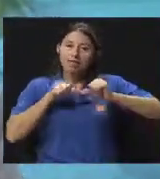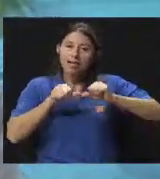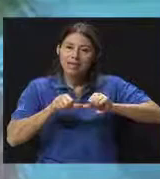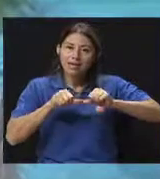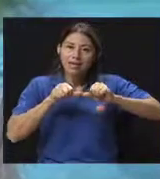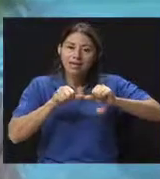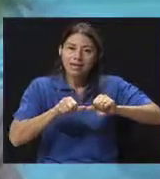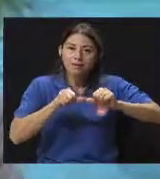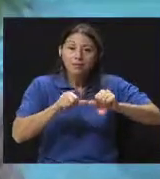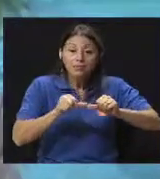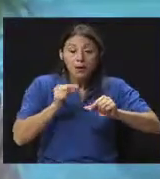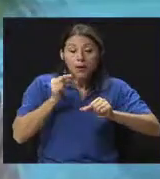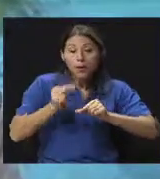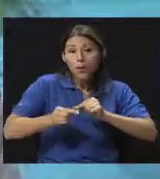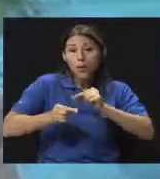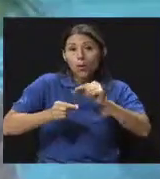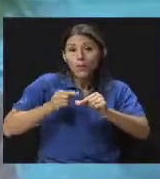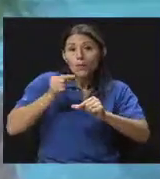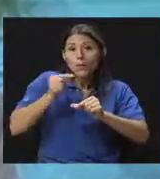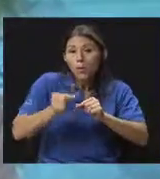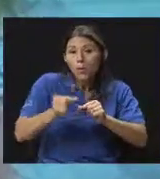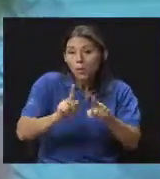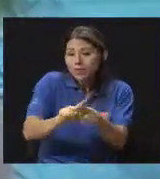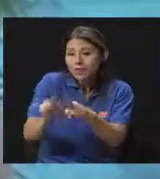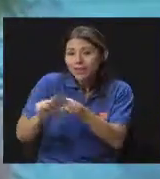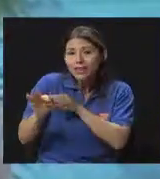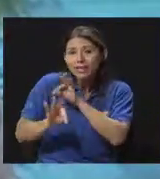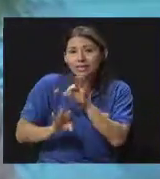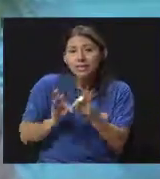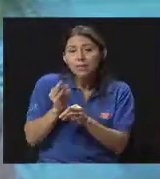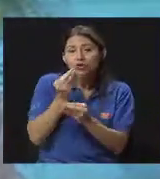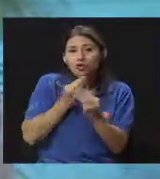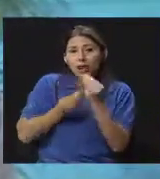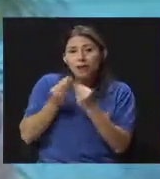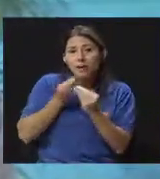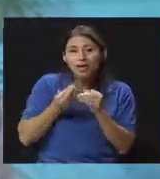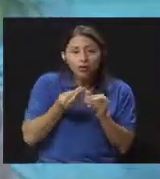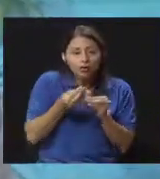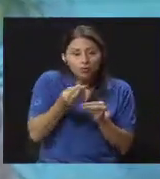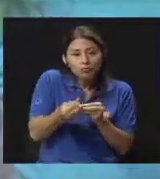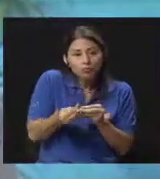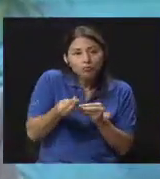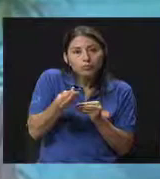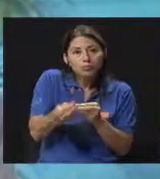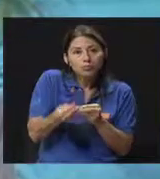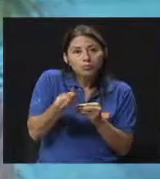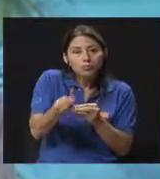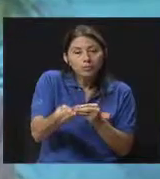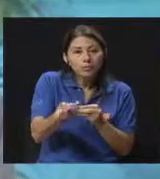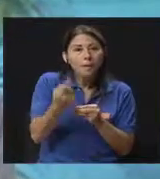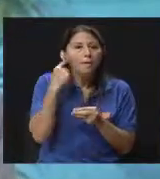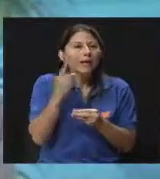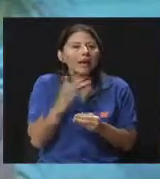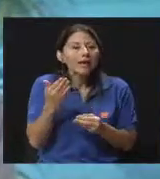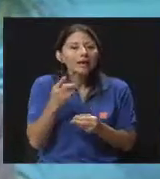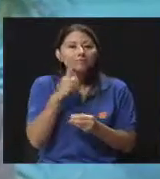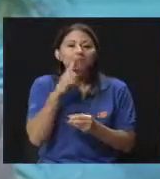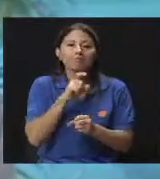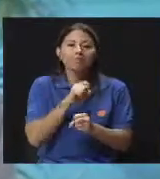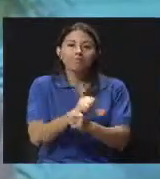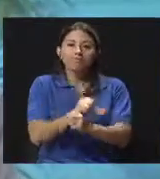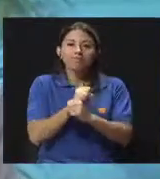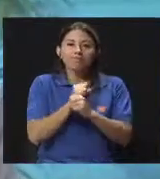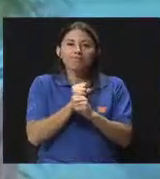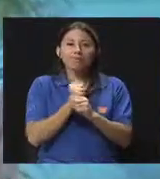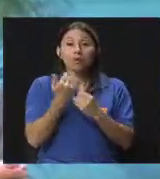poco írsele introduciendo alimentos de diferente tipo y en diferente cantidad para garantizar que ese niño a los 2 años de